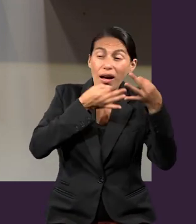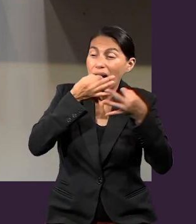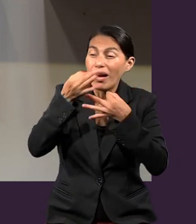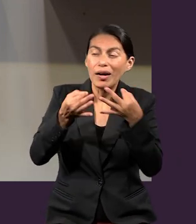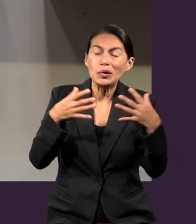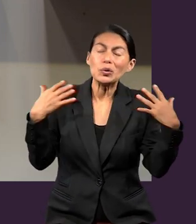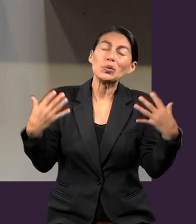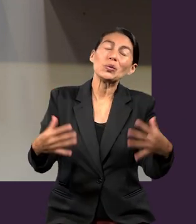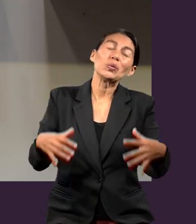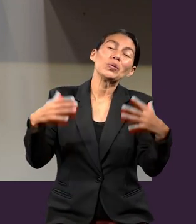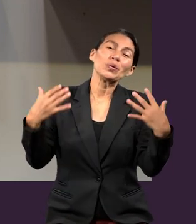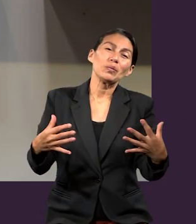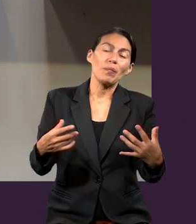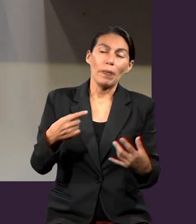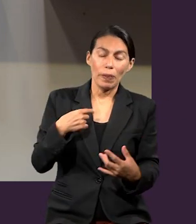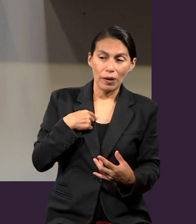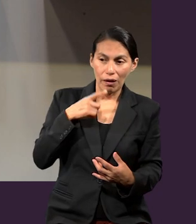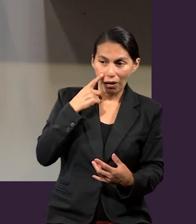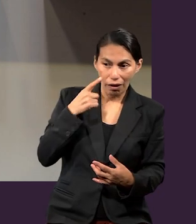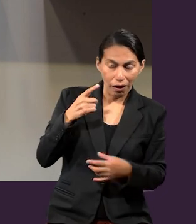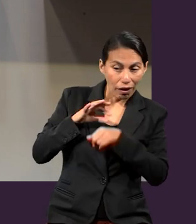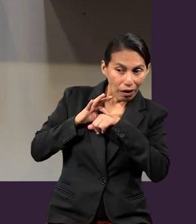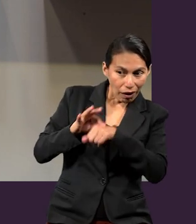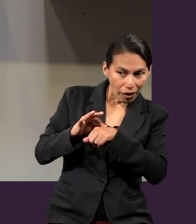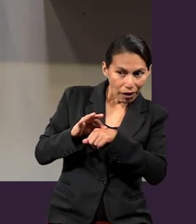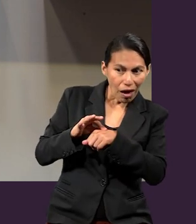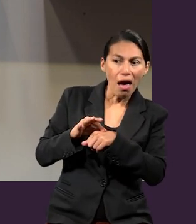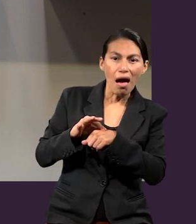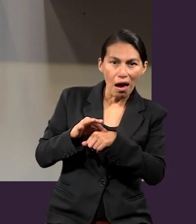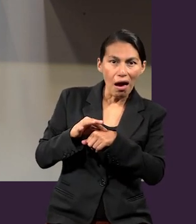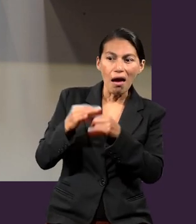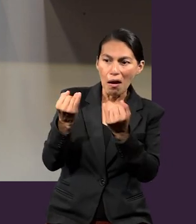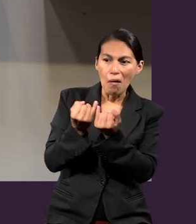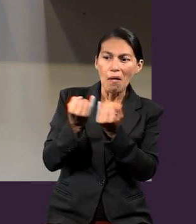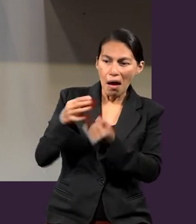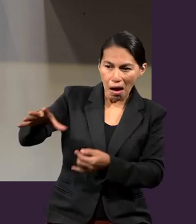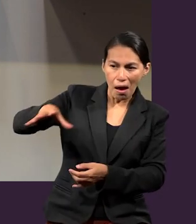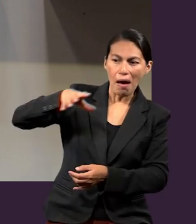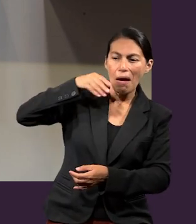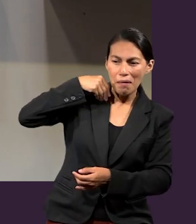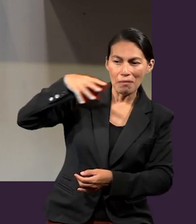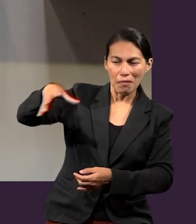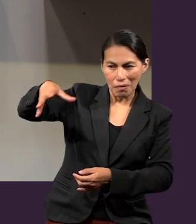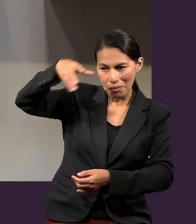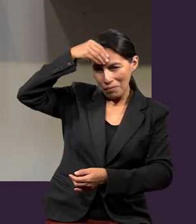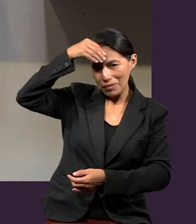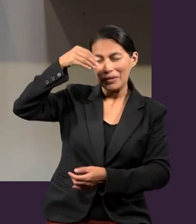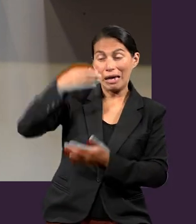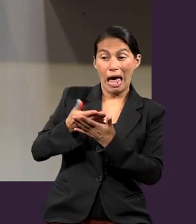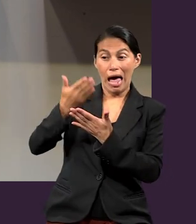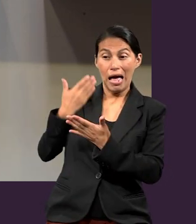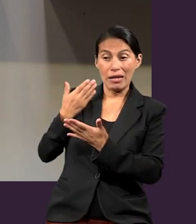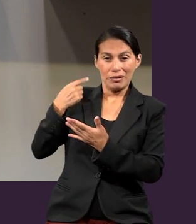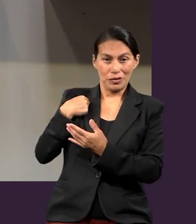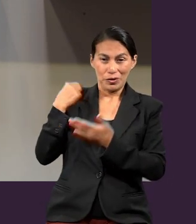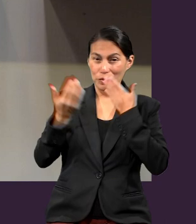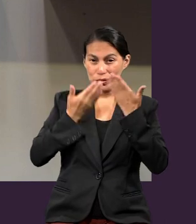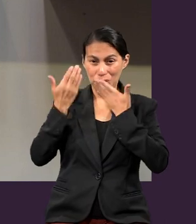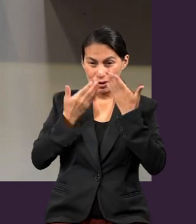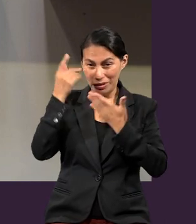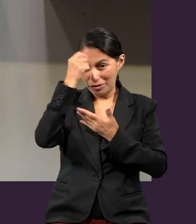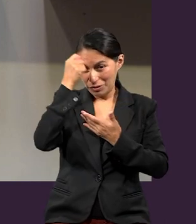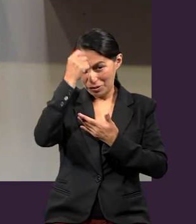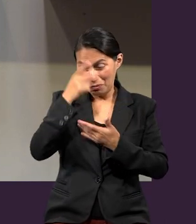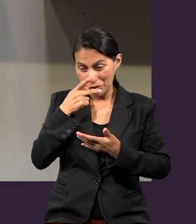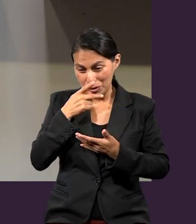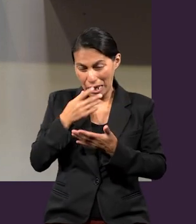Y llegado el momento, yo también tuve la oportunidad en mi adolescencia, antes de venir a estudiar teología,